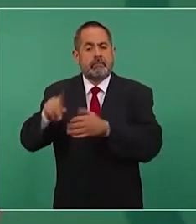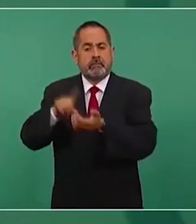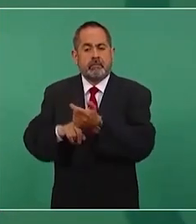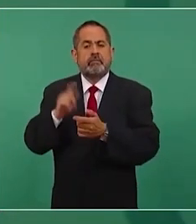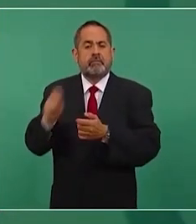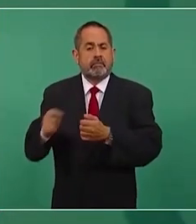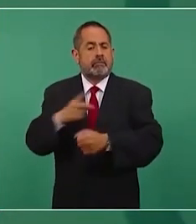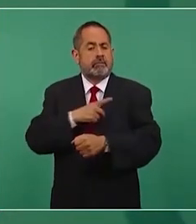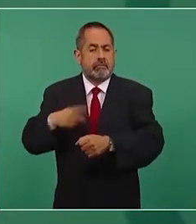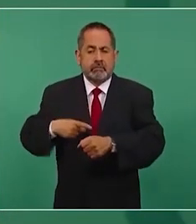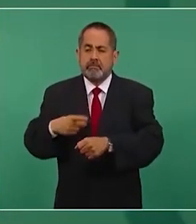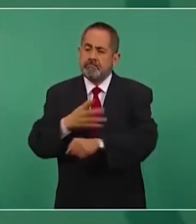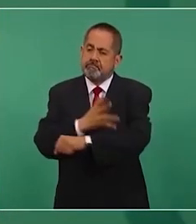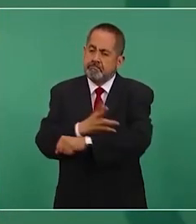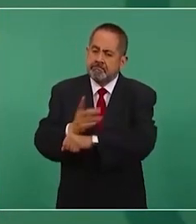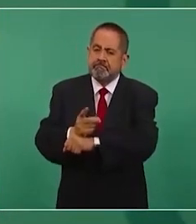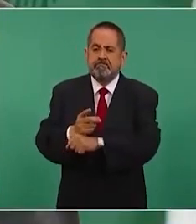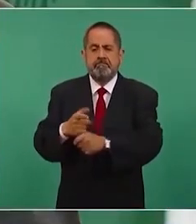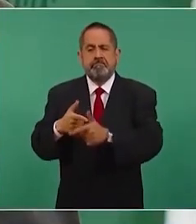actuar